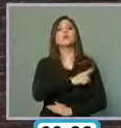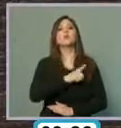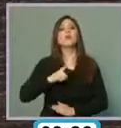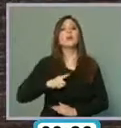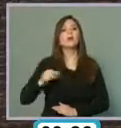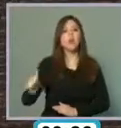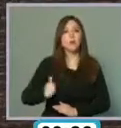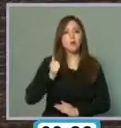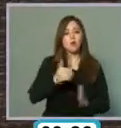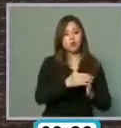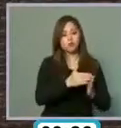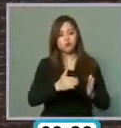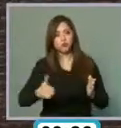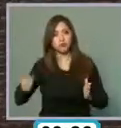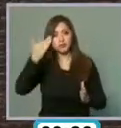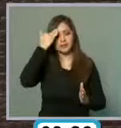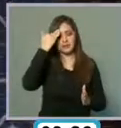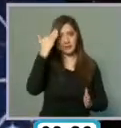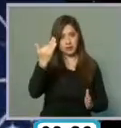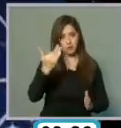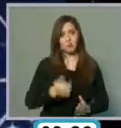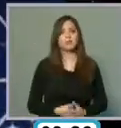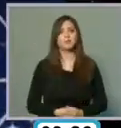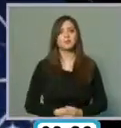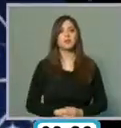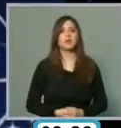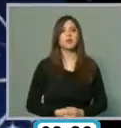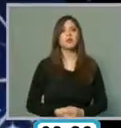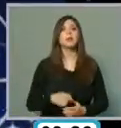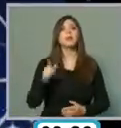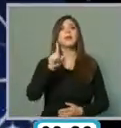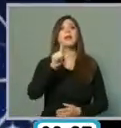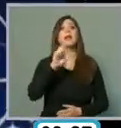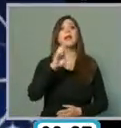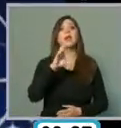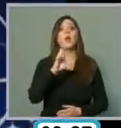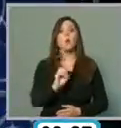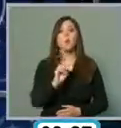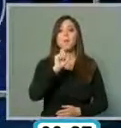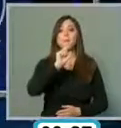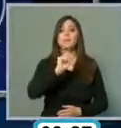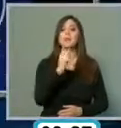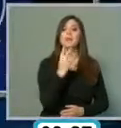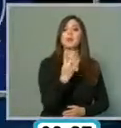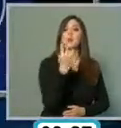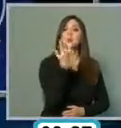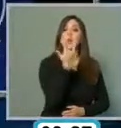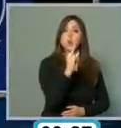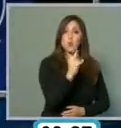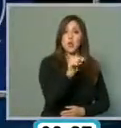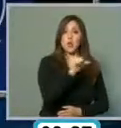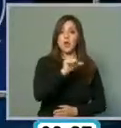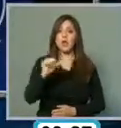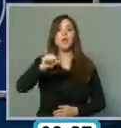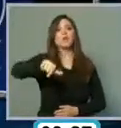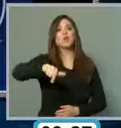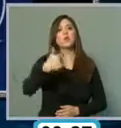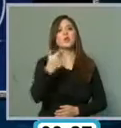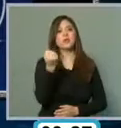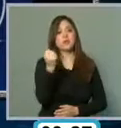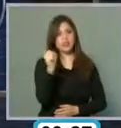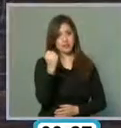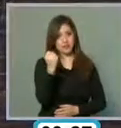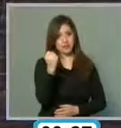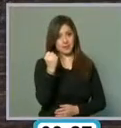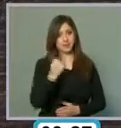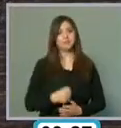Leo, Este es el momento de cáncer, es entonces. correcto, el momento de Leo es del 22 de julio al 12 de septiembre. Muy